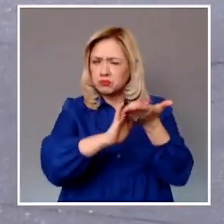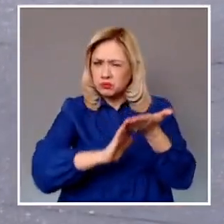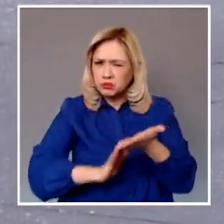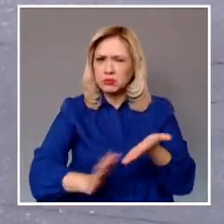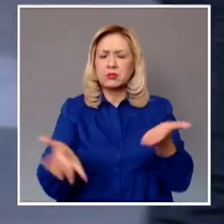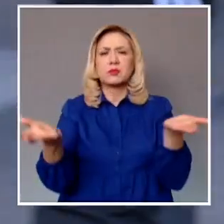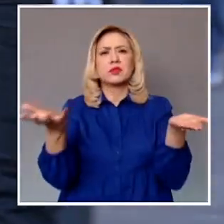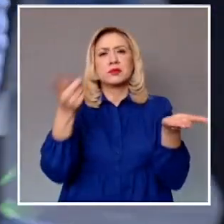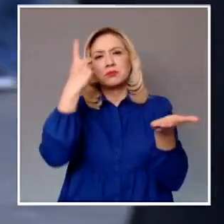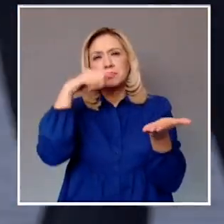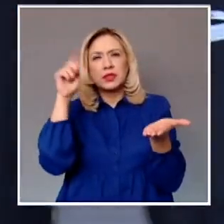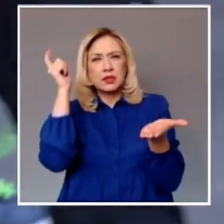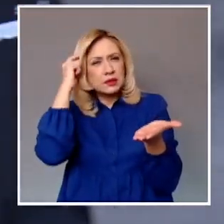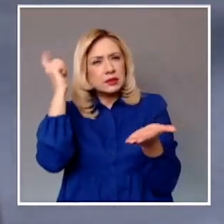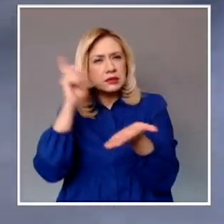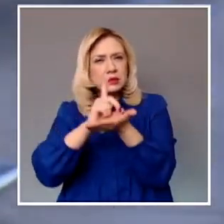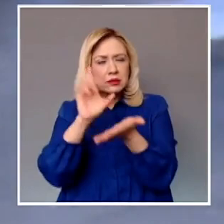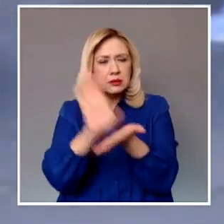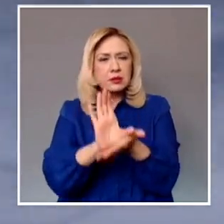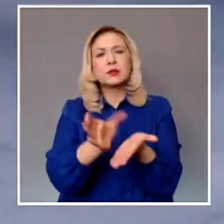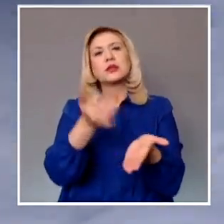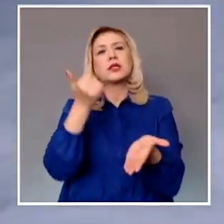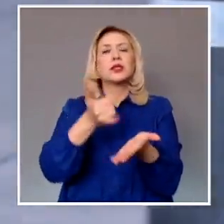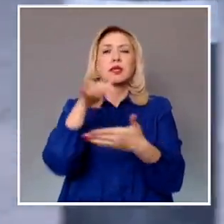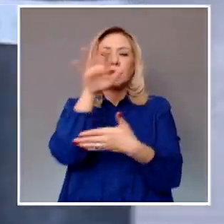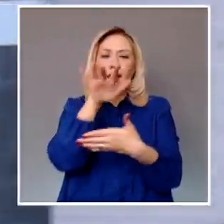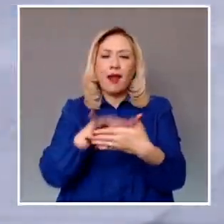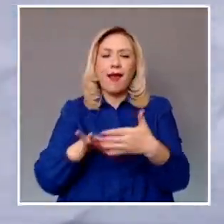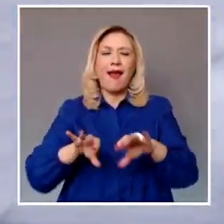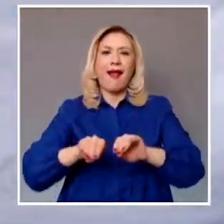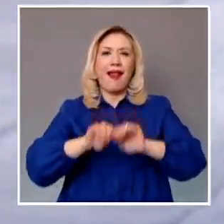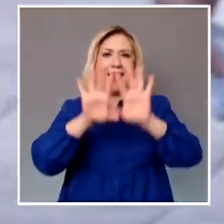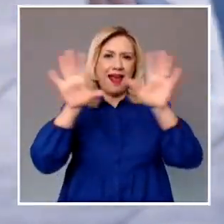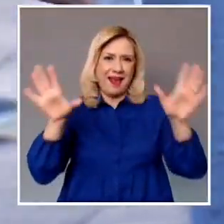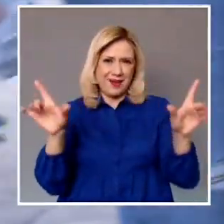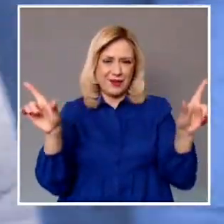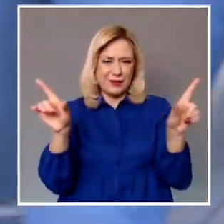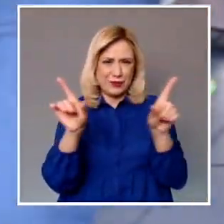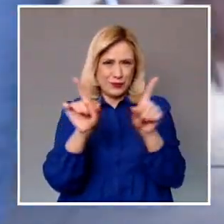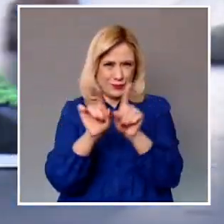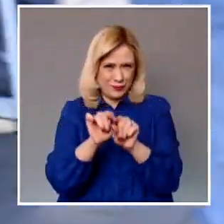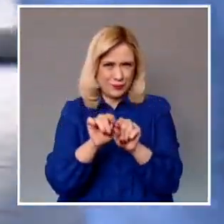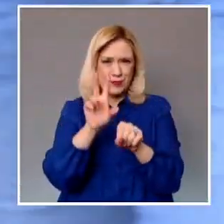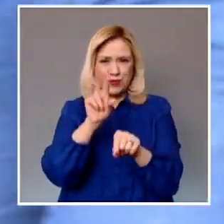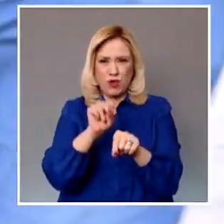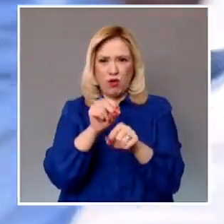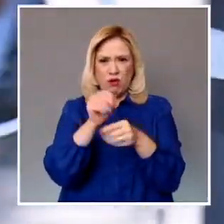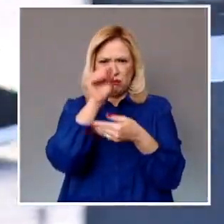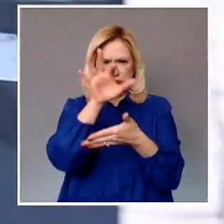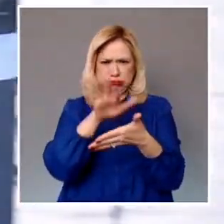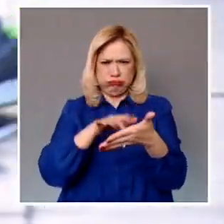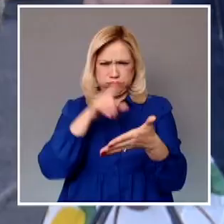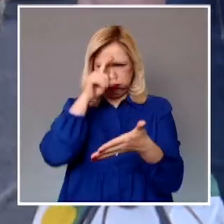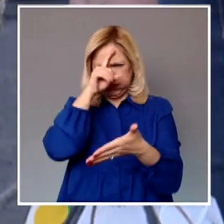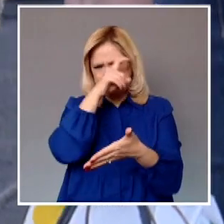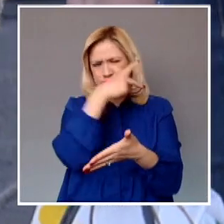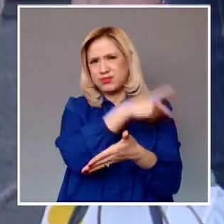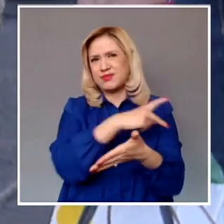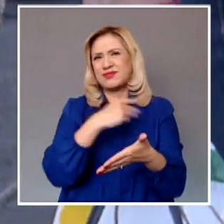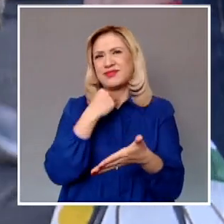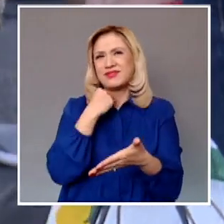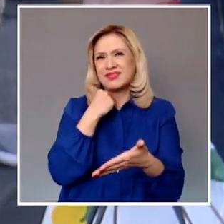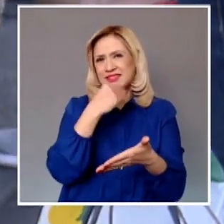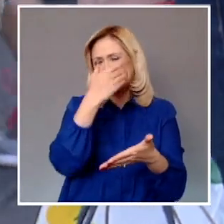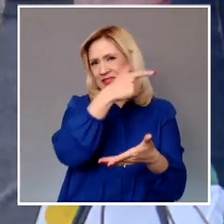éste sea comprensible. Se debe evitar el uso de lenguaje que reproduzca estereotipos y ejercer facultades probatorias de oficio ante